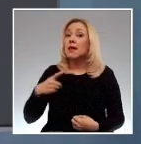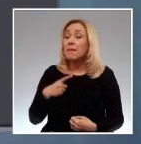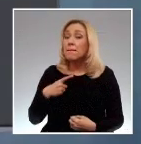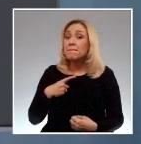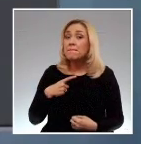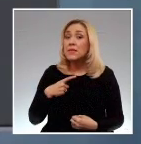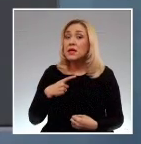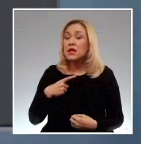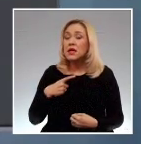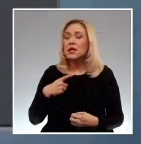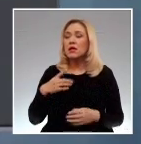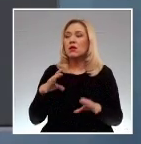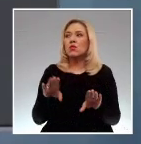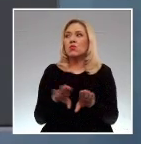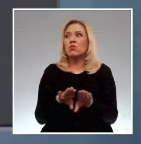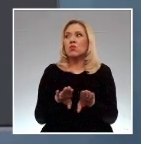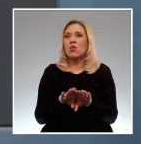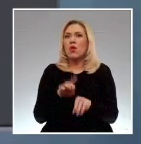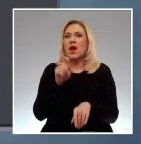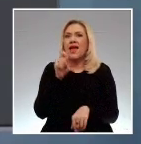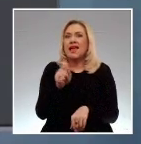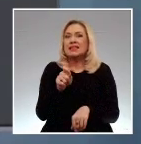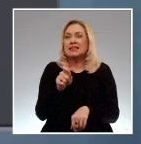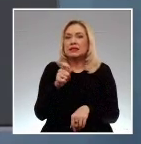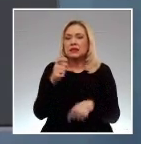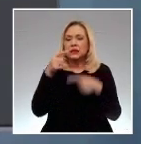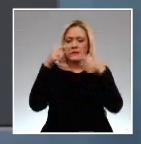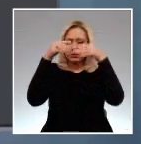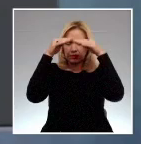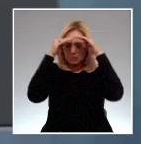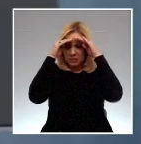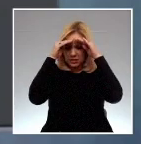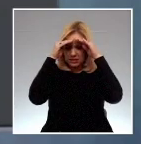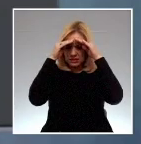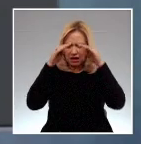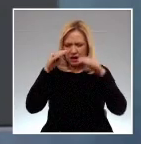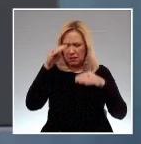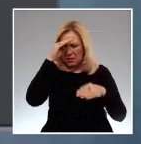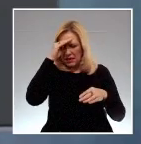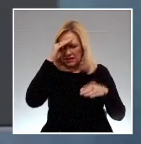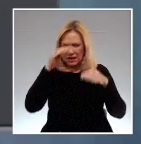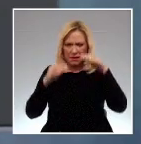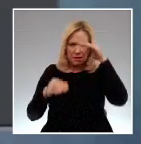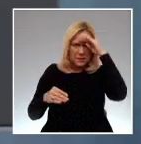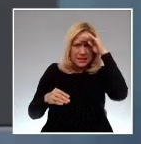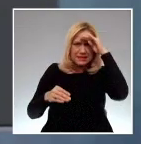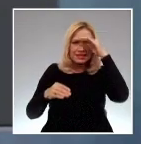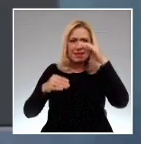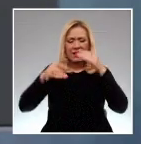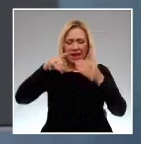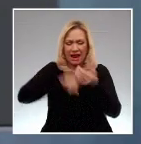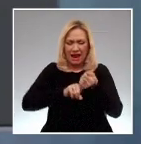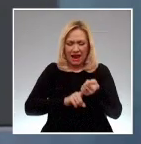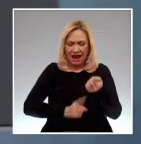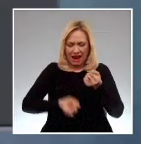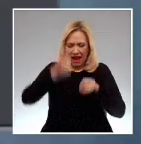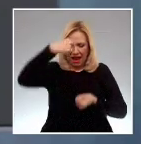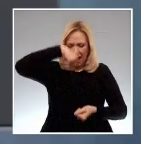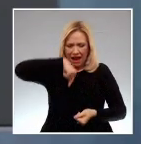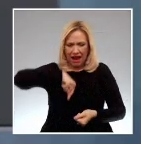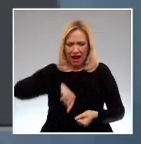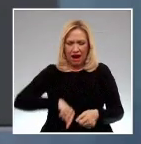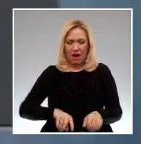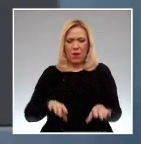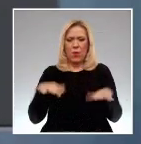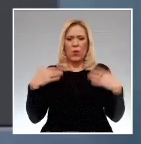reforzar nuestras concepciones éticas internas y la idea de justicia